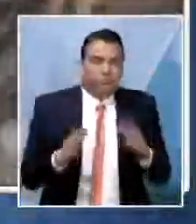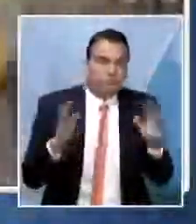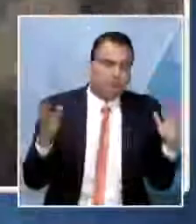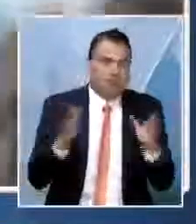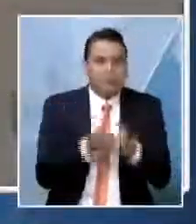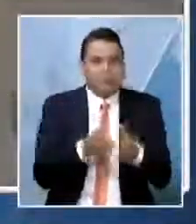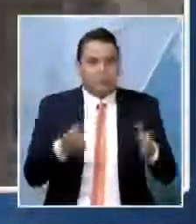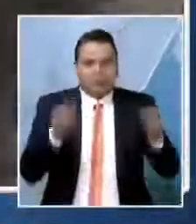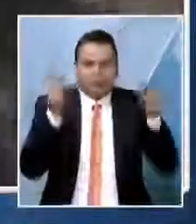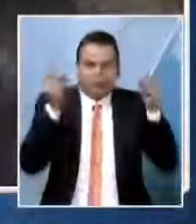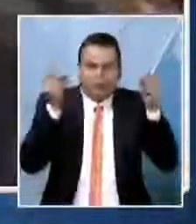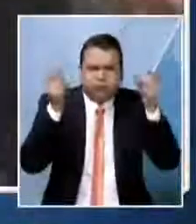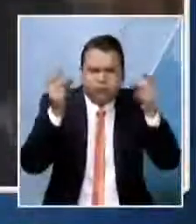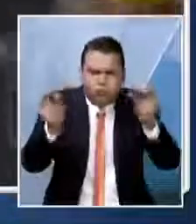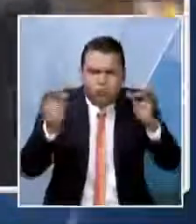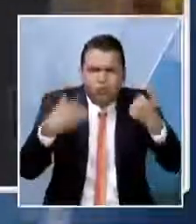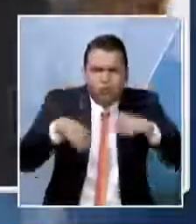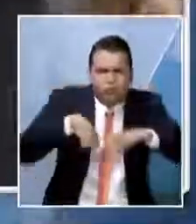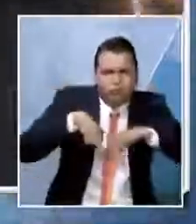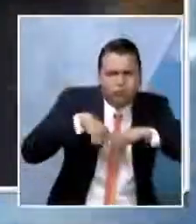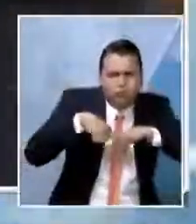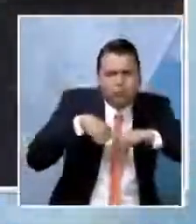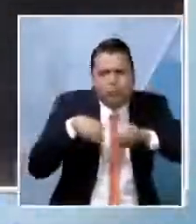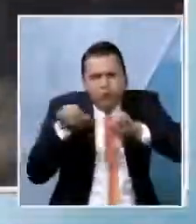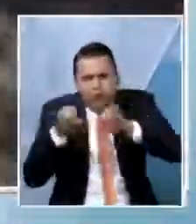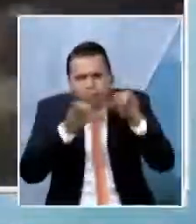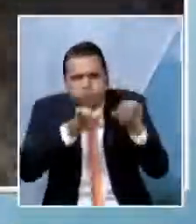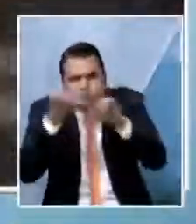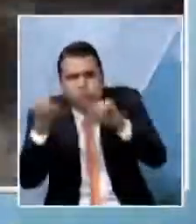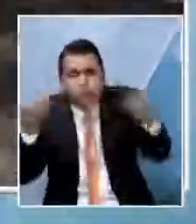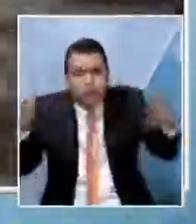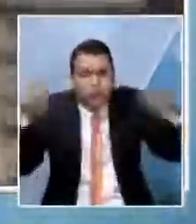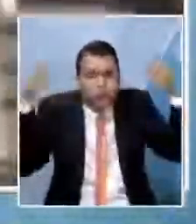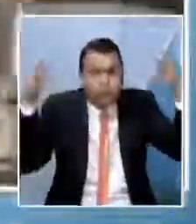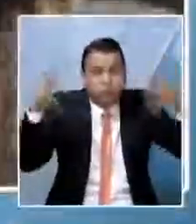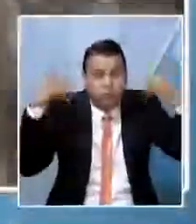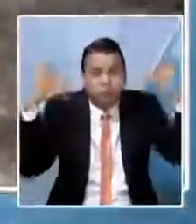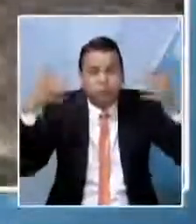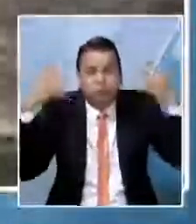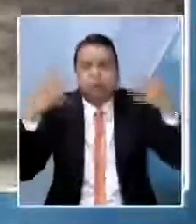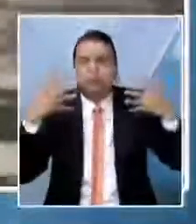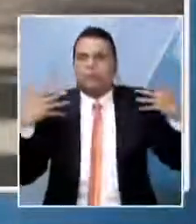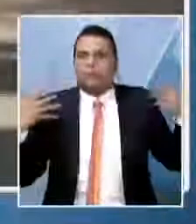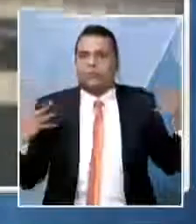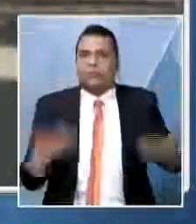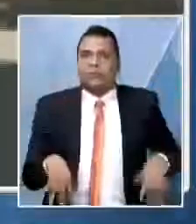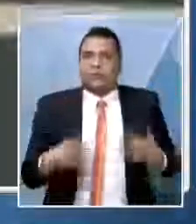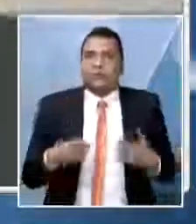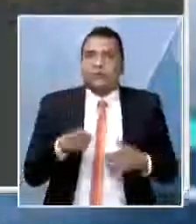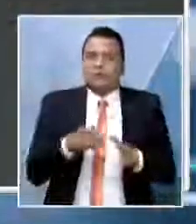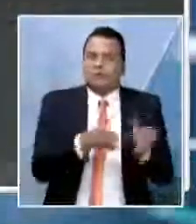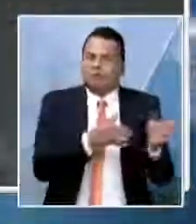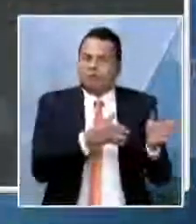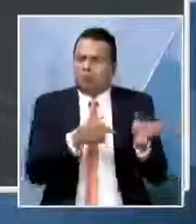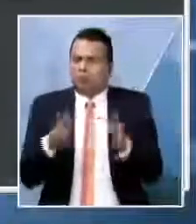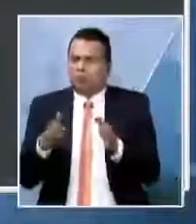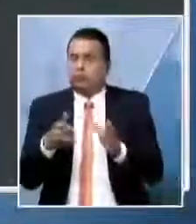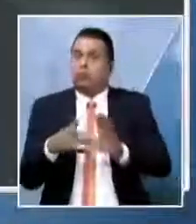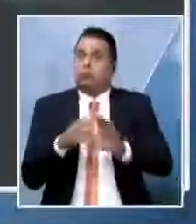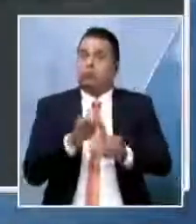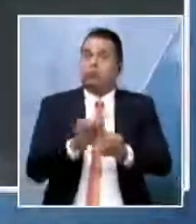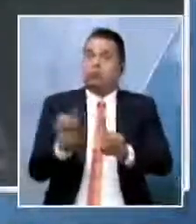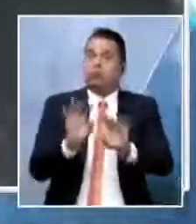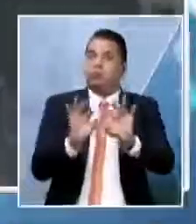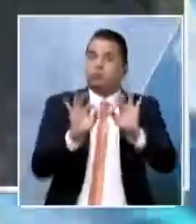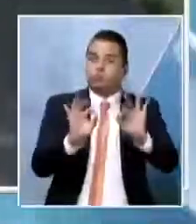etapa muy rápida, una etapa muy movida, con el viento, el Ineos ha roto la carrera al final y han hecho una gran diferencia por grandes rivales